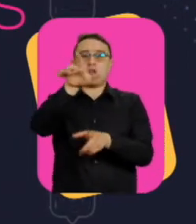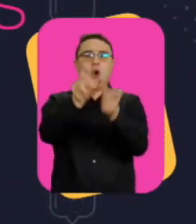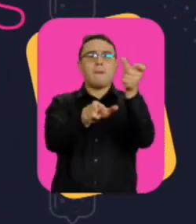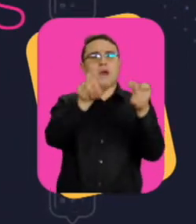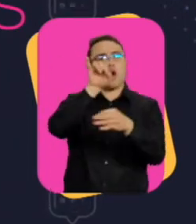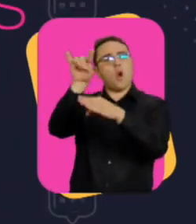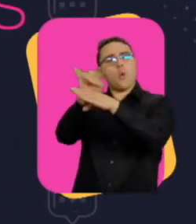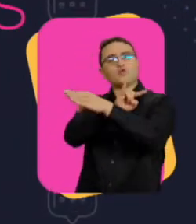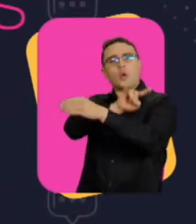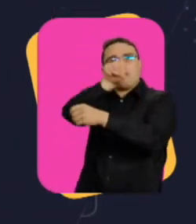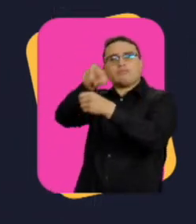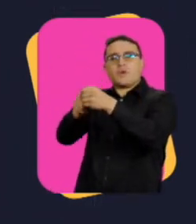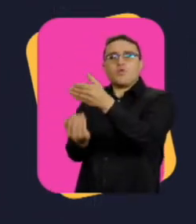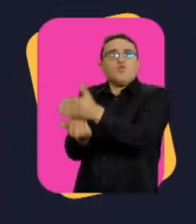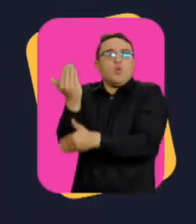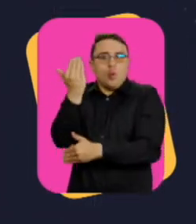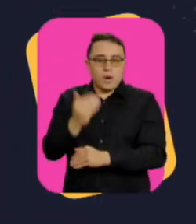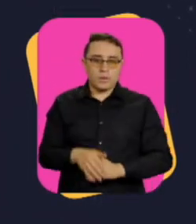9.331.385 usuarios nuevos.